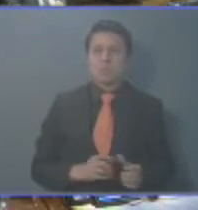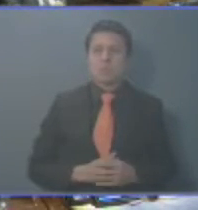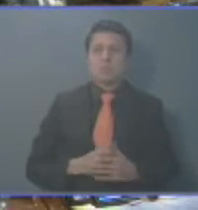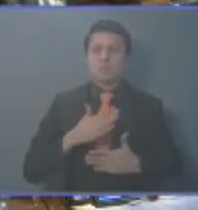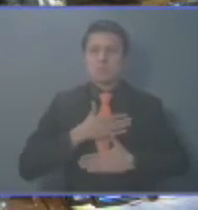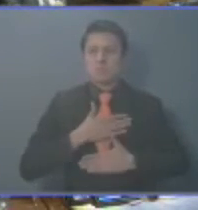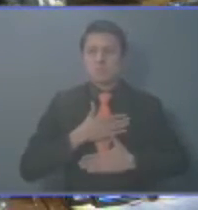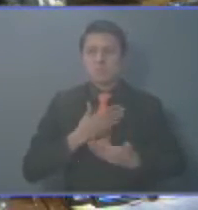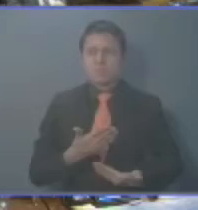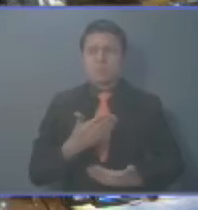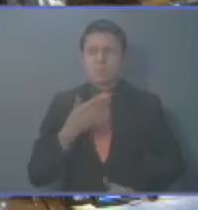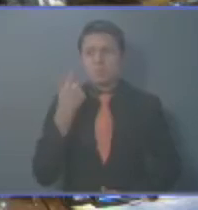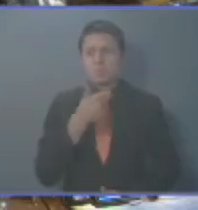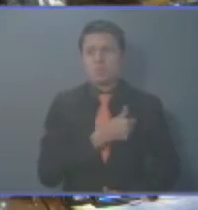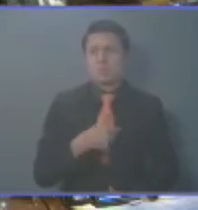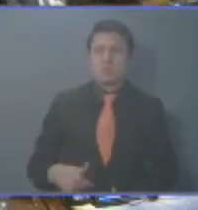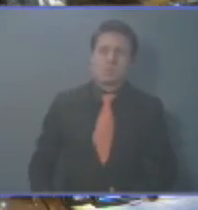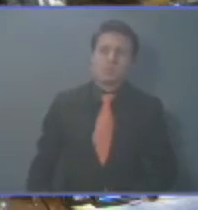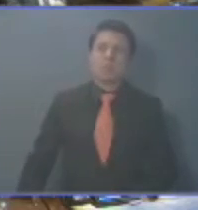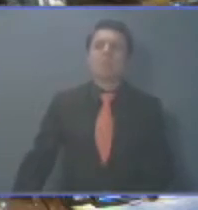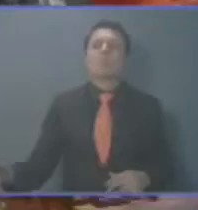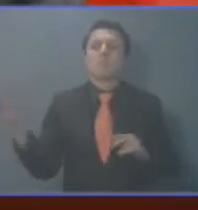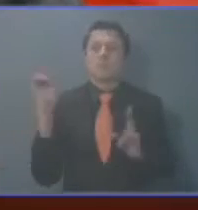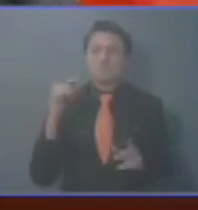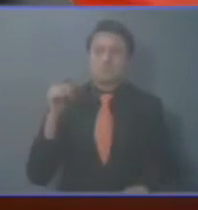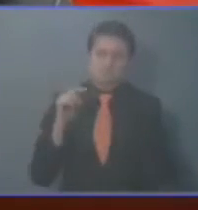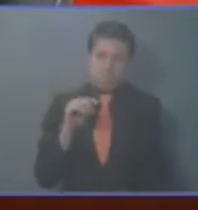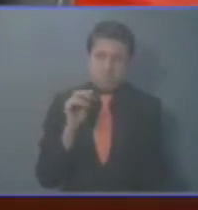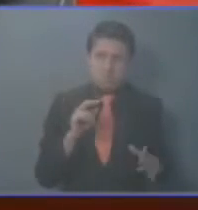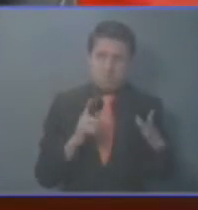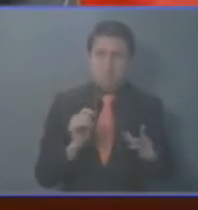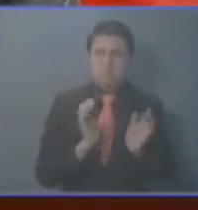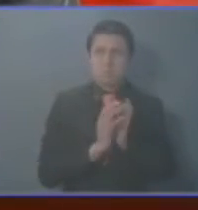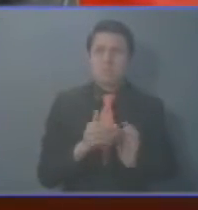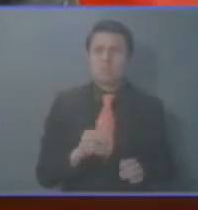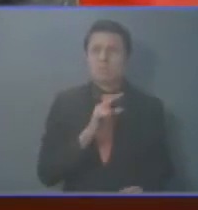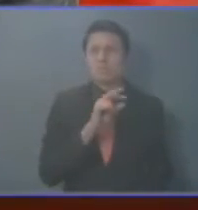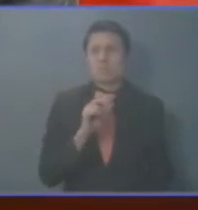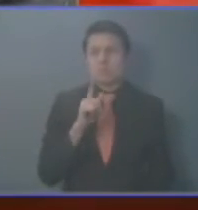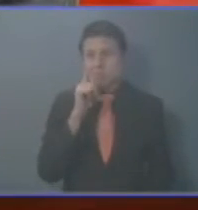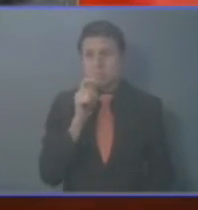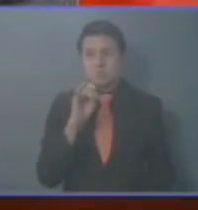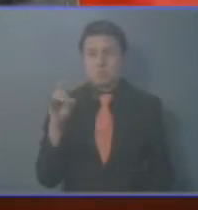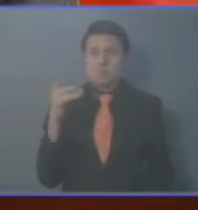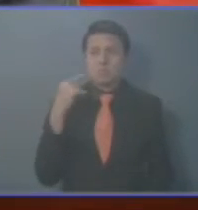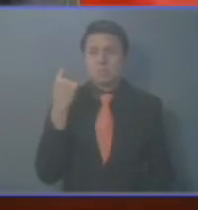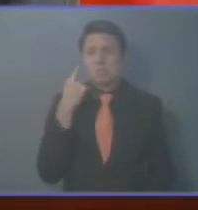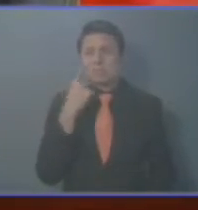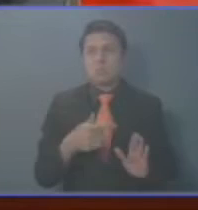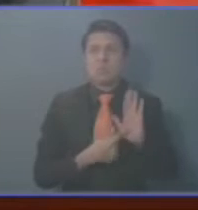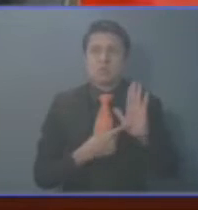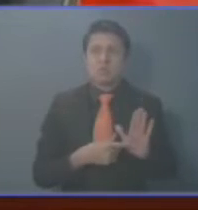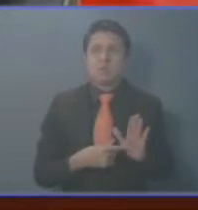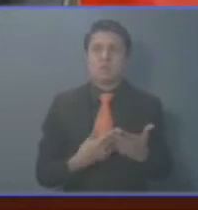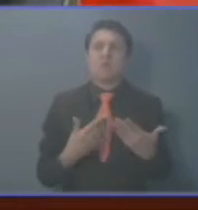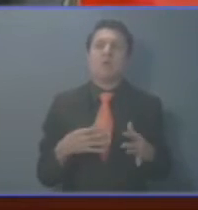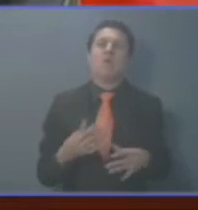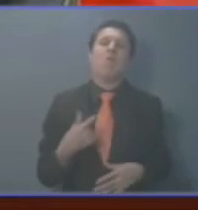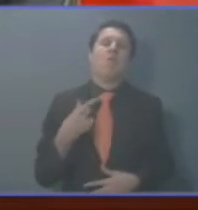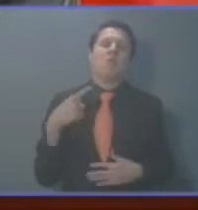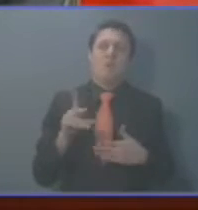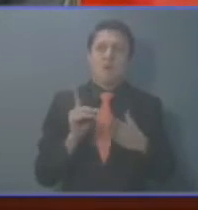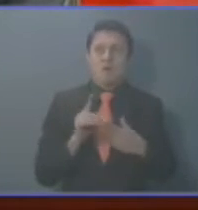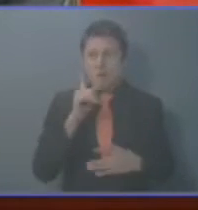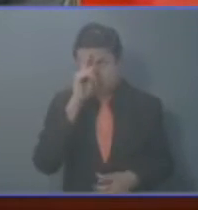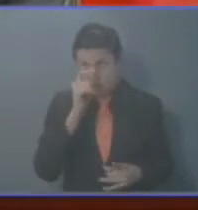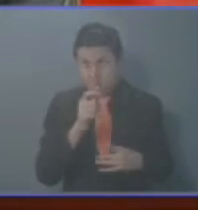Con mucho gusto, señor presidente. San Salvador, 7 de mayo de 2020. Señores secretarios, honorable Asamblea Legislativa presente. En mi calidad de